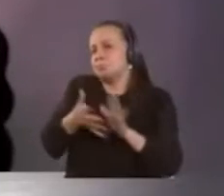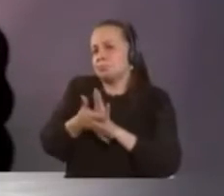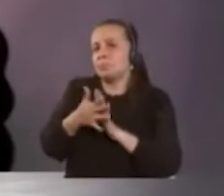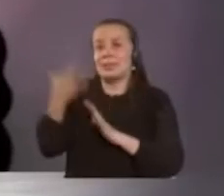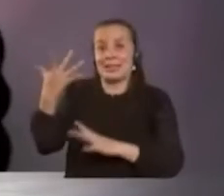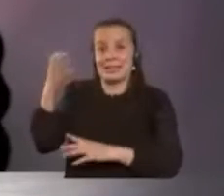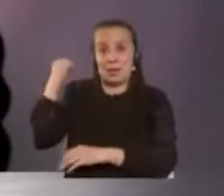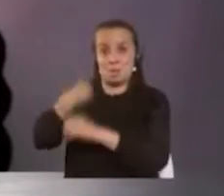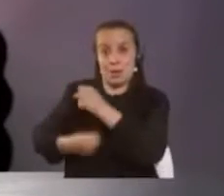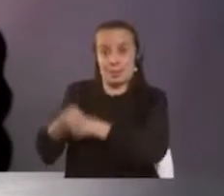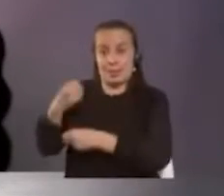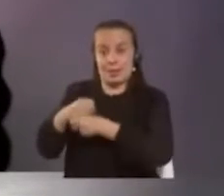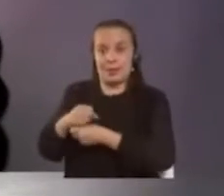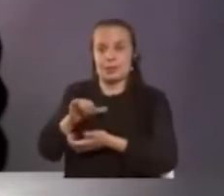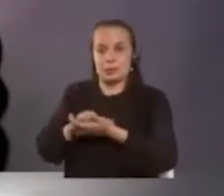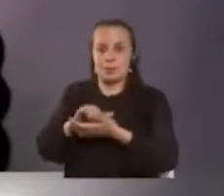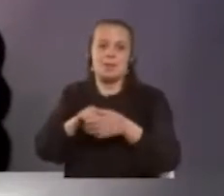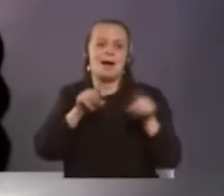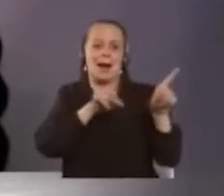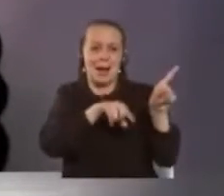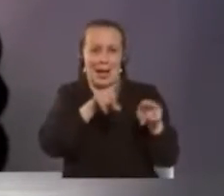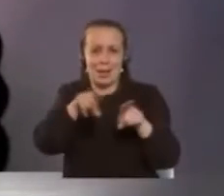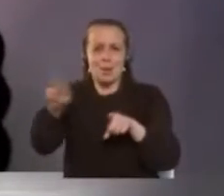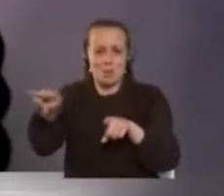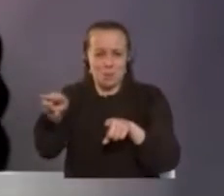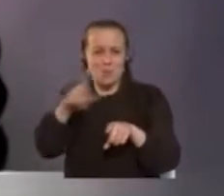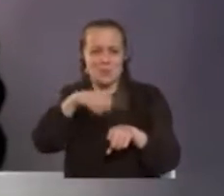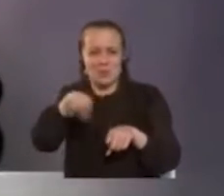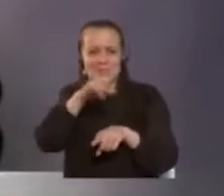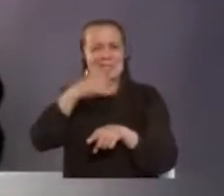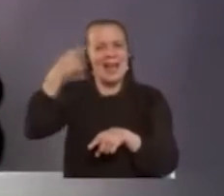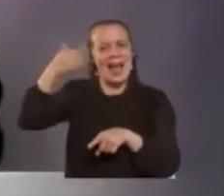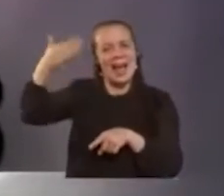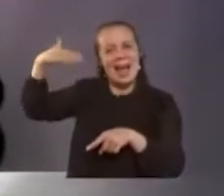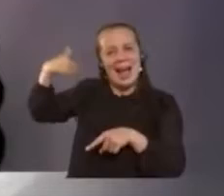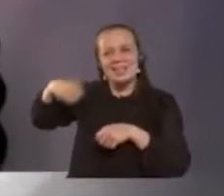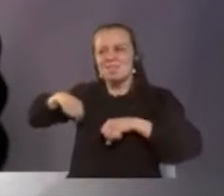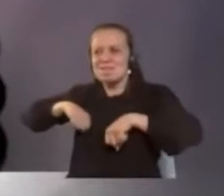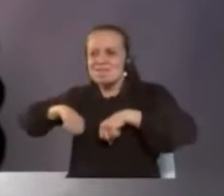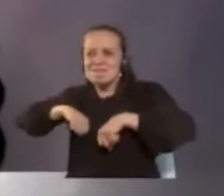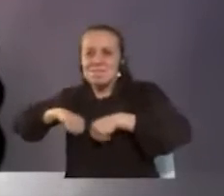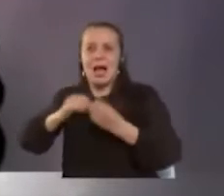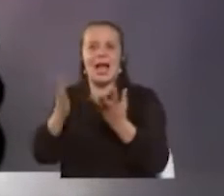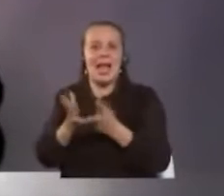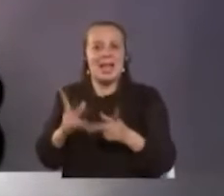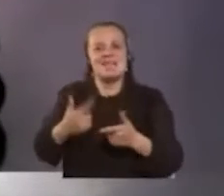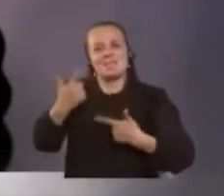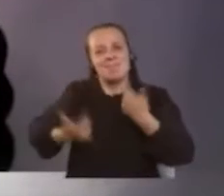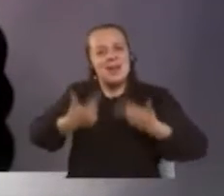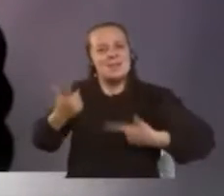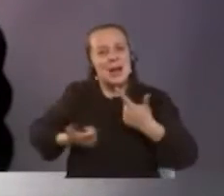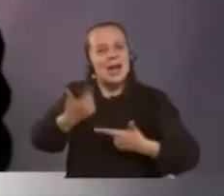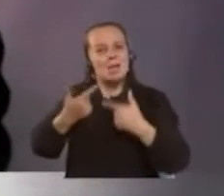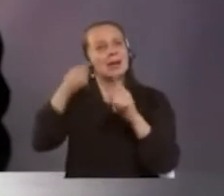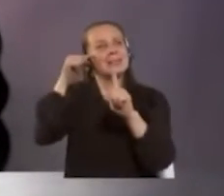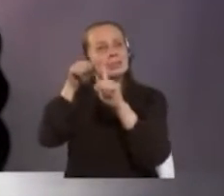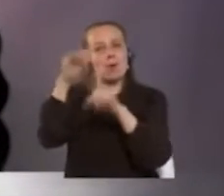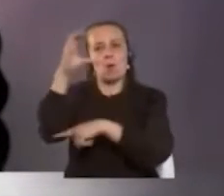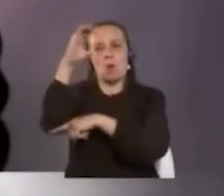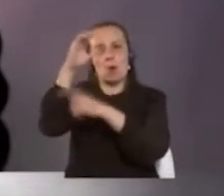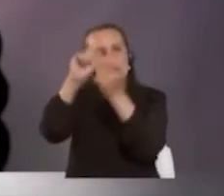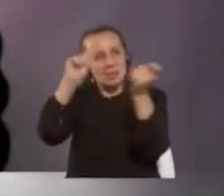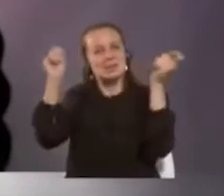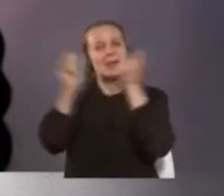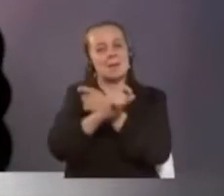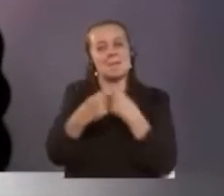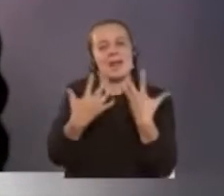que hace 50 años, cuando algunos de los que estamos por aquí empezamos en las luchas estudiantiles por cambiar a este país, en